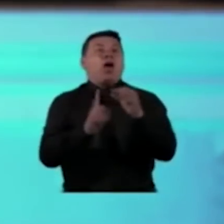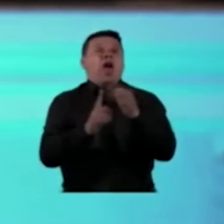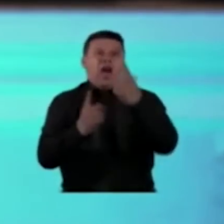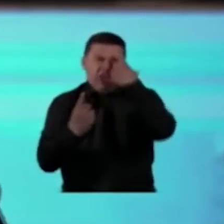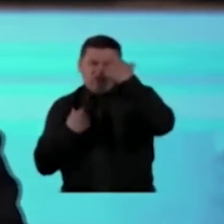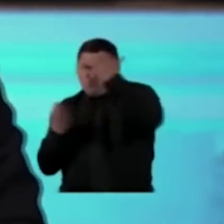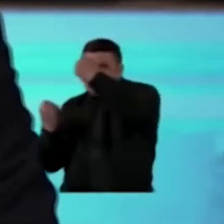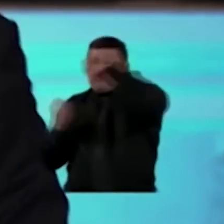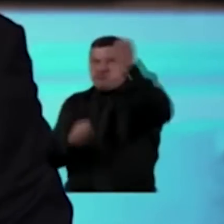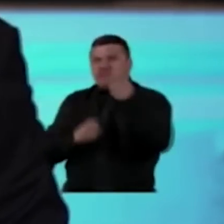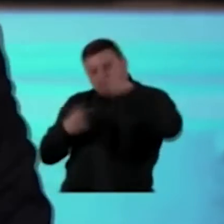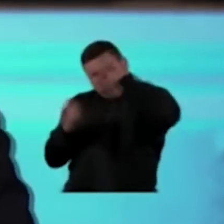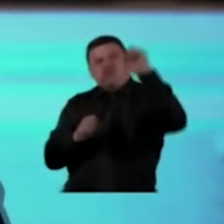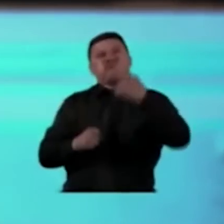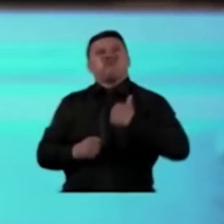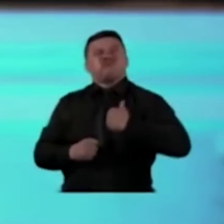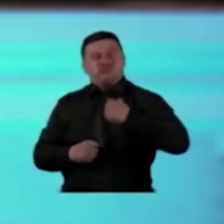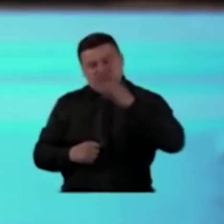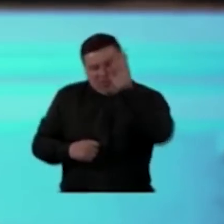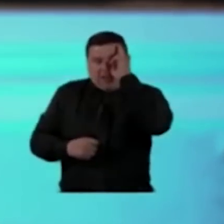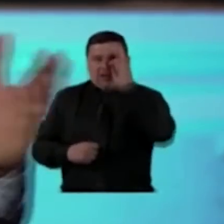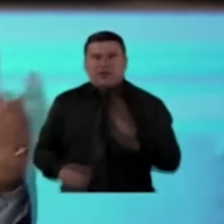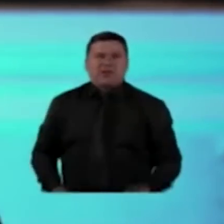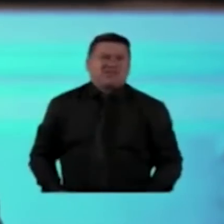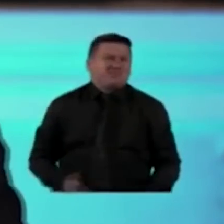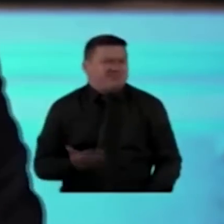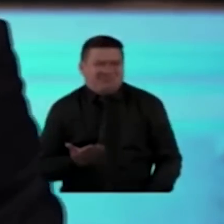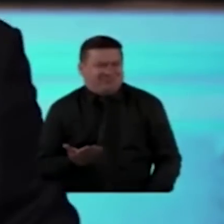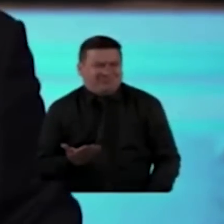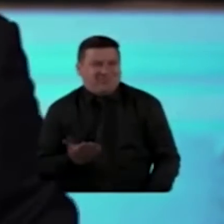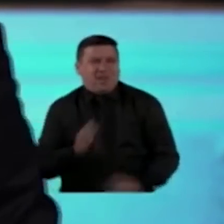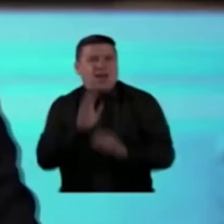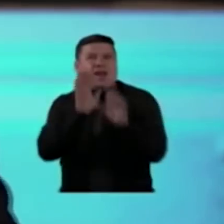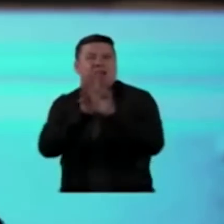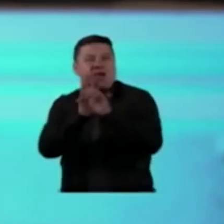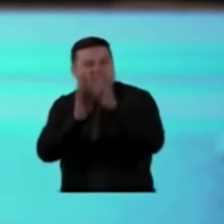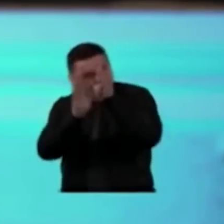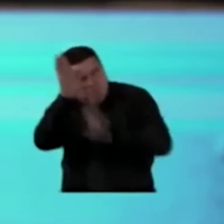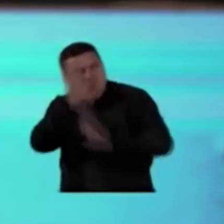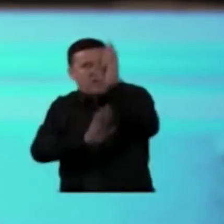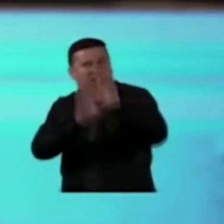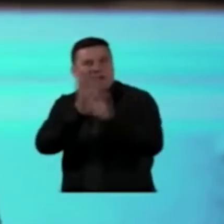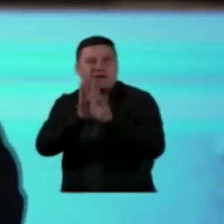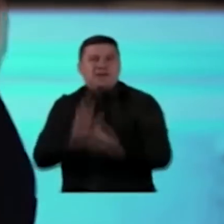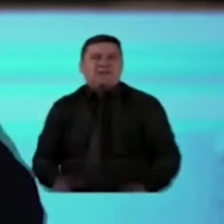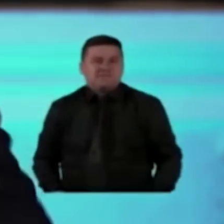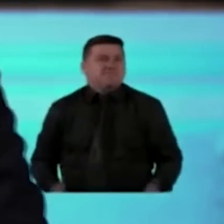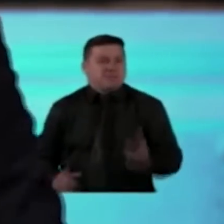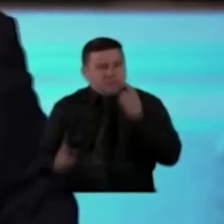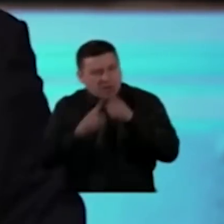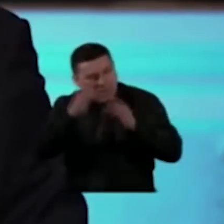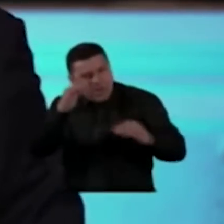revolución. Por el contrario, son la legalidad y el emprendimiento y la